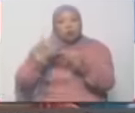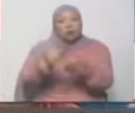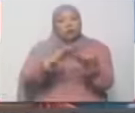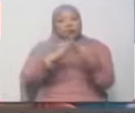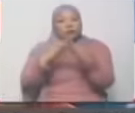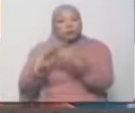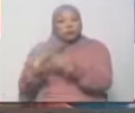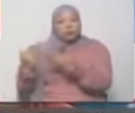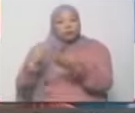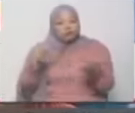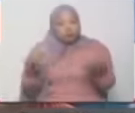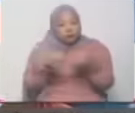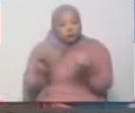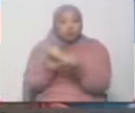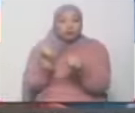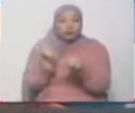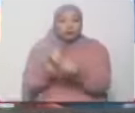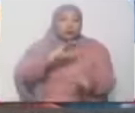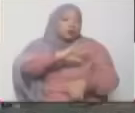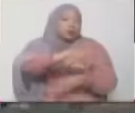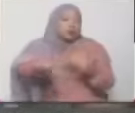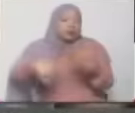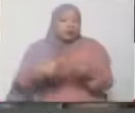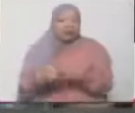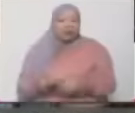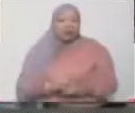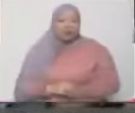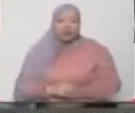y los circuitos comunales, cambiarlo todo. Diosdado.